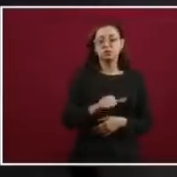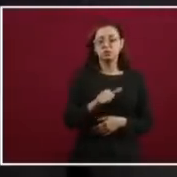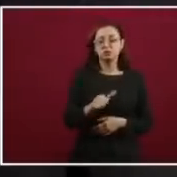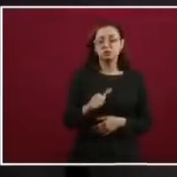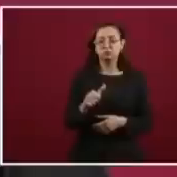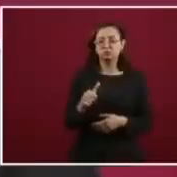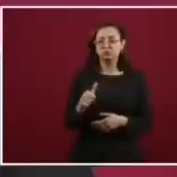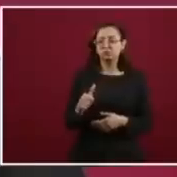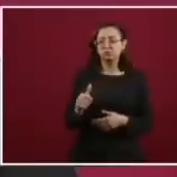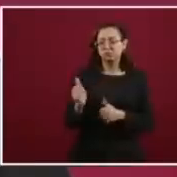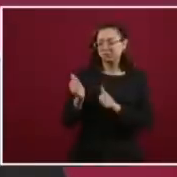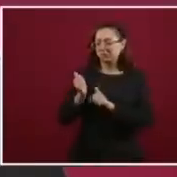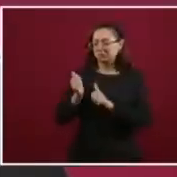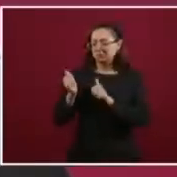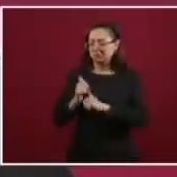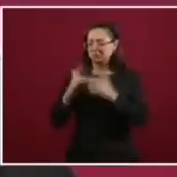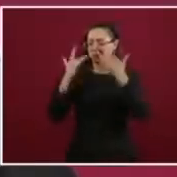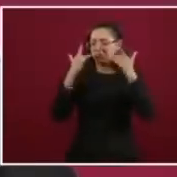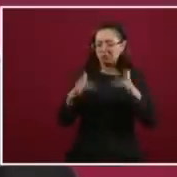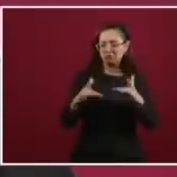se dedique escribir